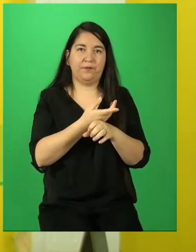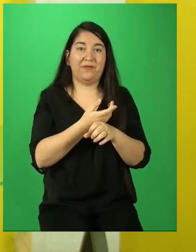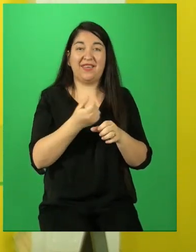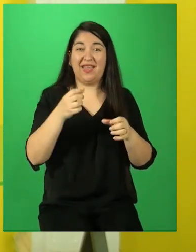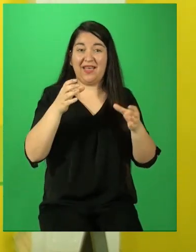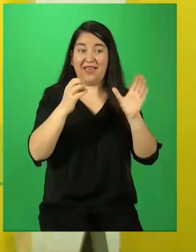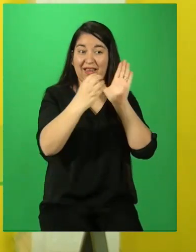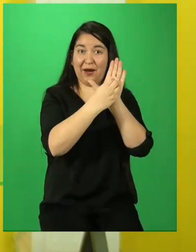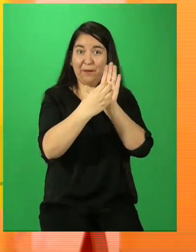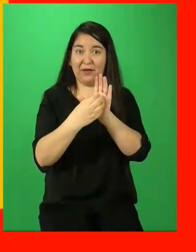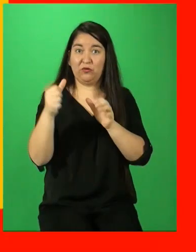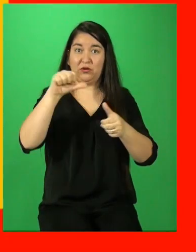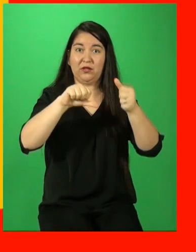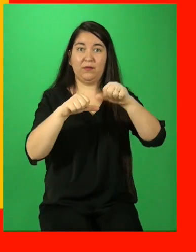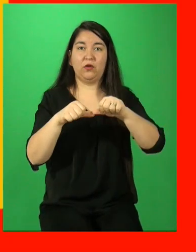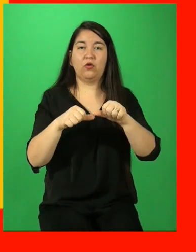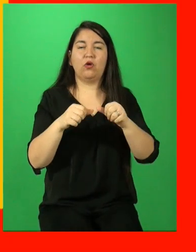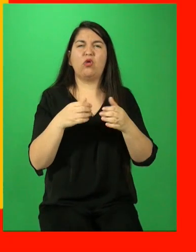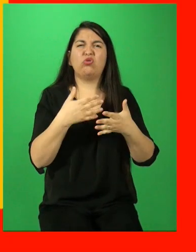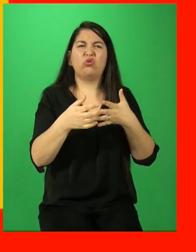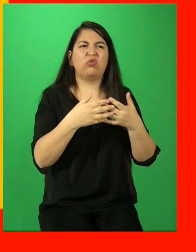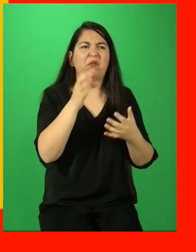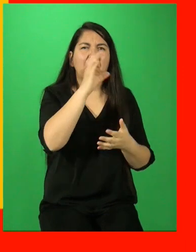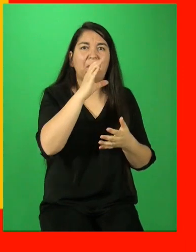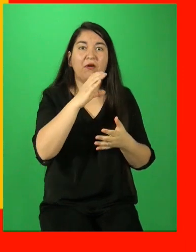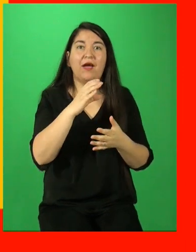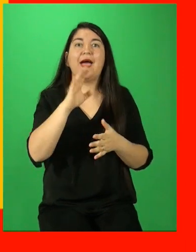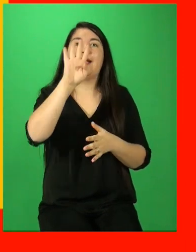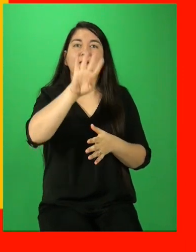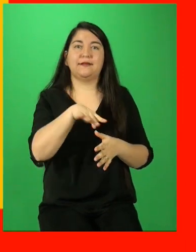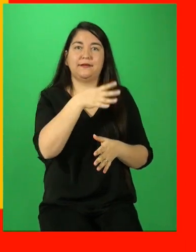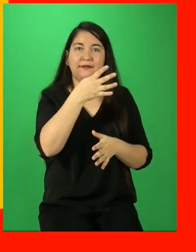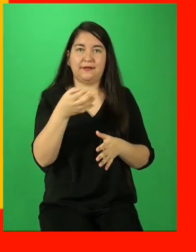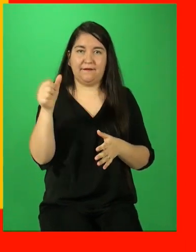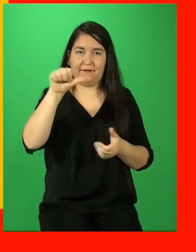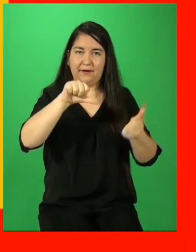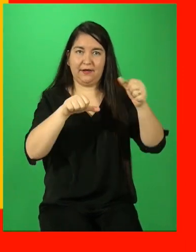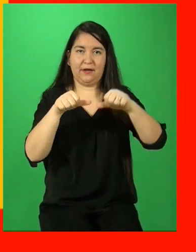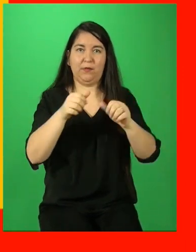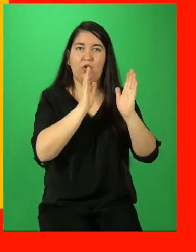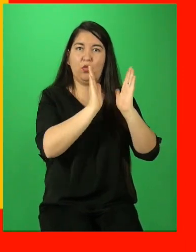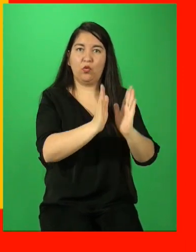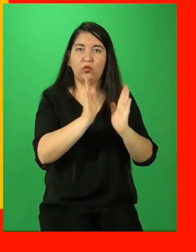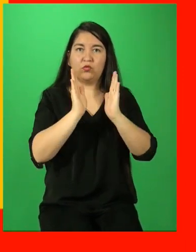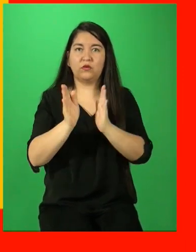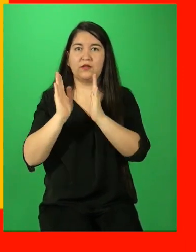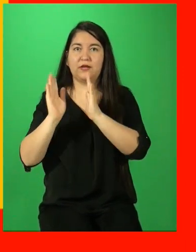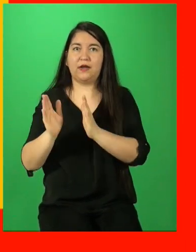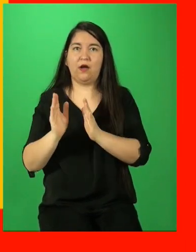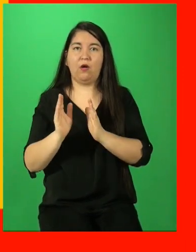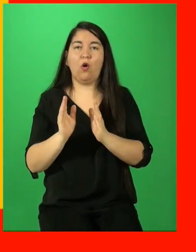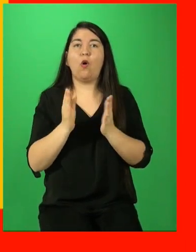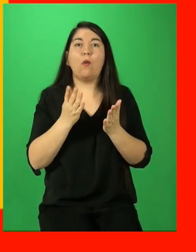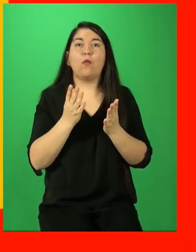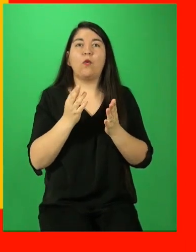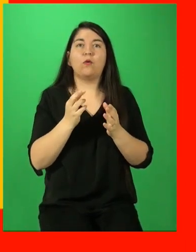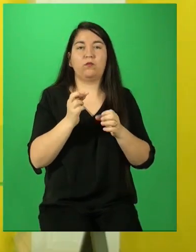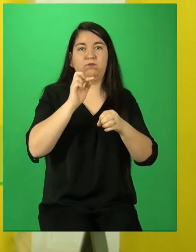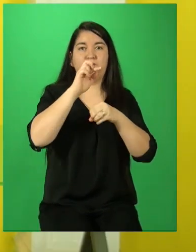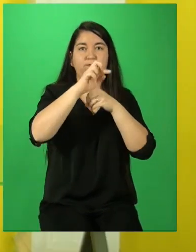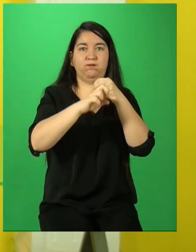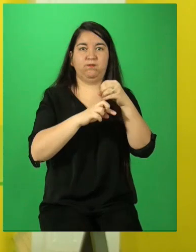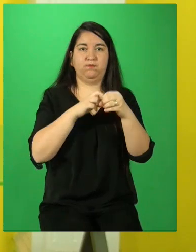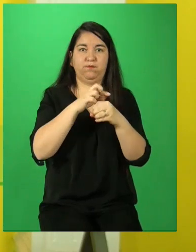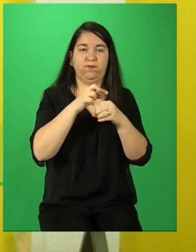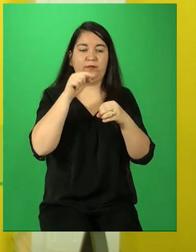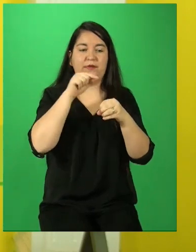químicos nosotros los vamos a encontrar en la tabla periódica y llevan el orden por el número atómico.